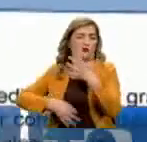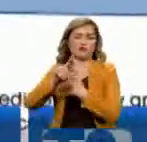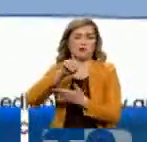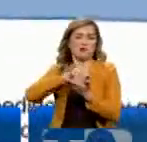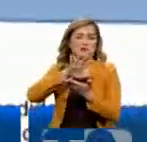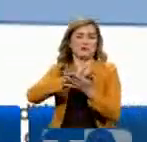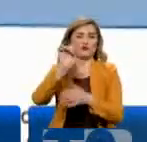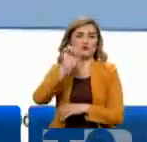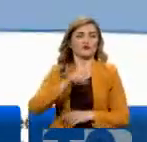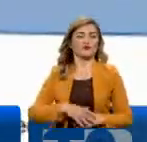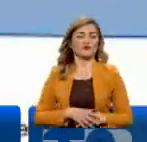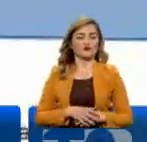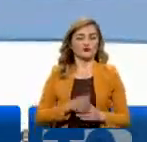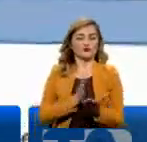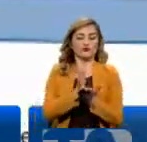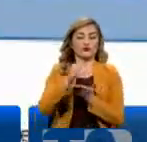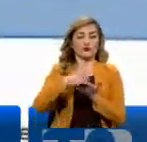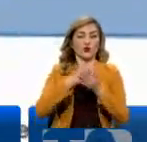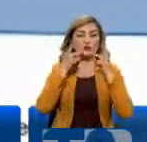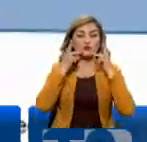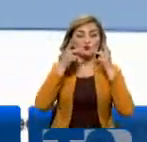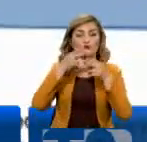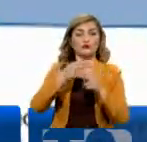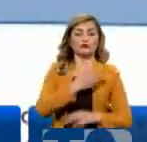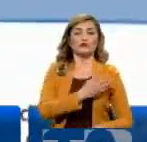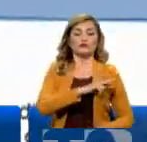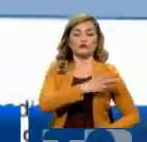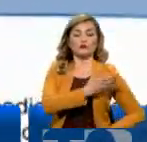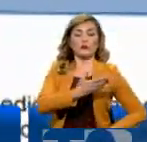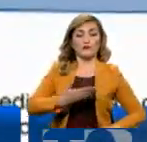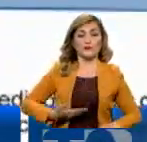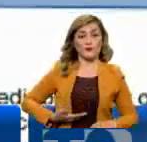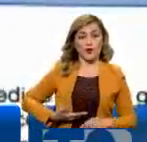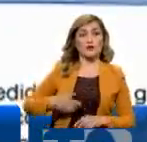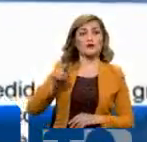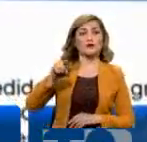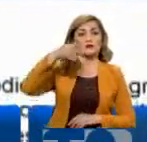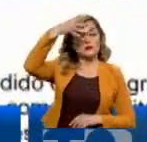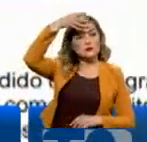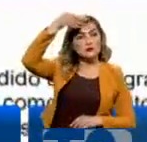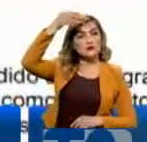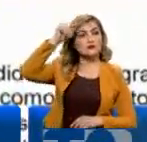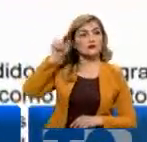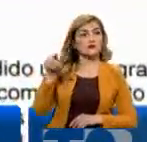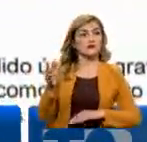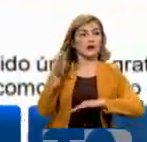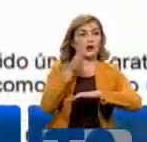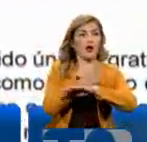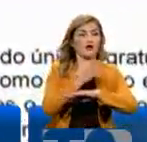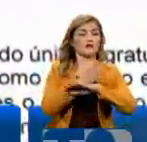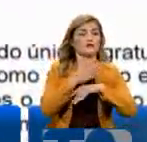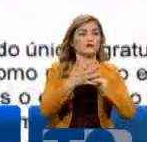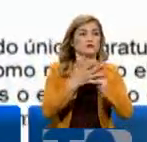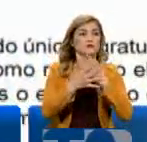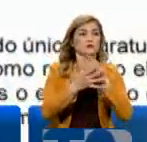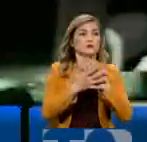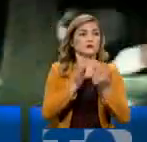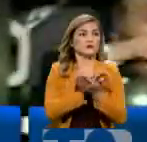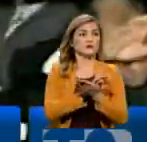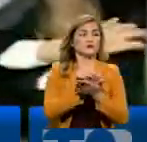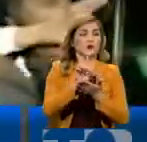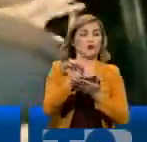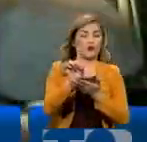este registro de acceso público reporta que el ex vicepresidente jorge glass en efecto tiene antecedentes penales y desde esta semana